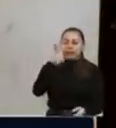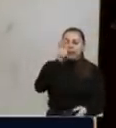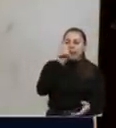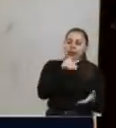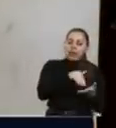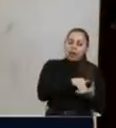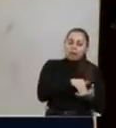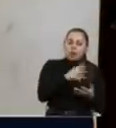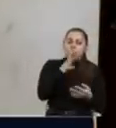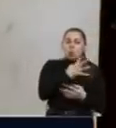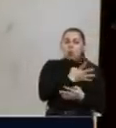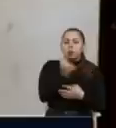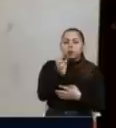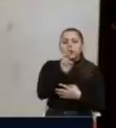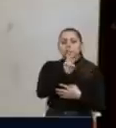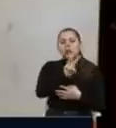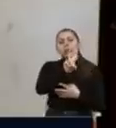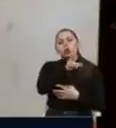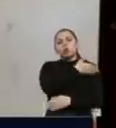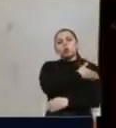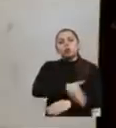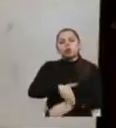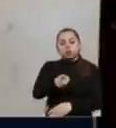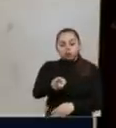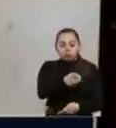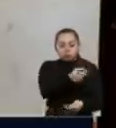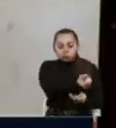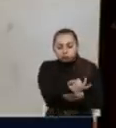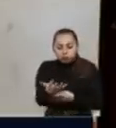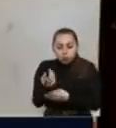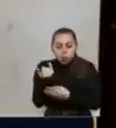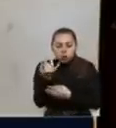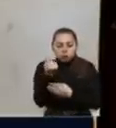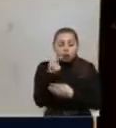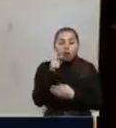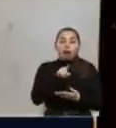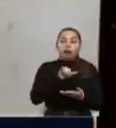70.432 millones de pesos.